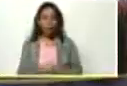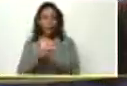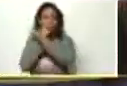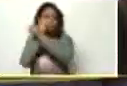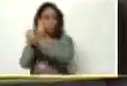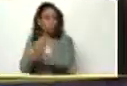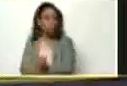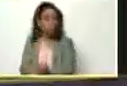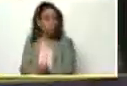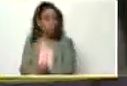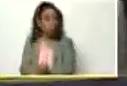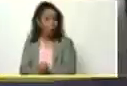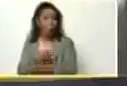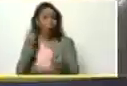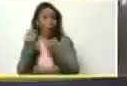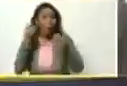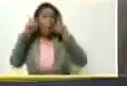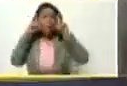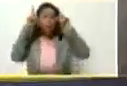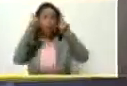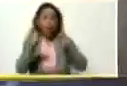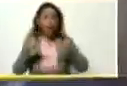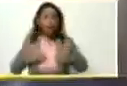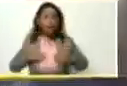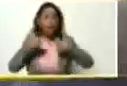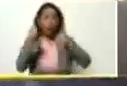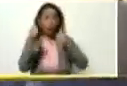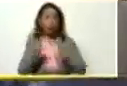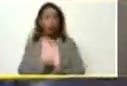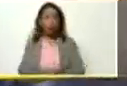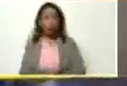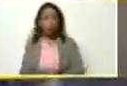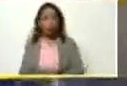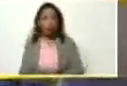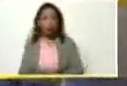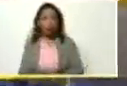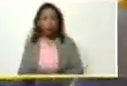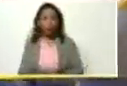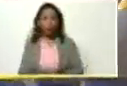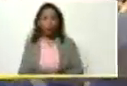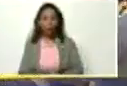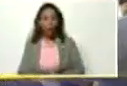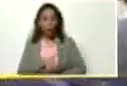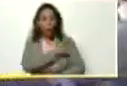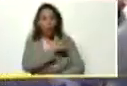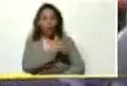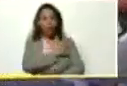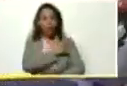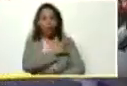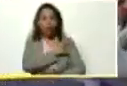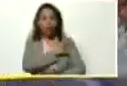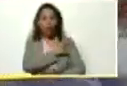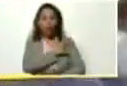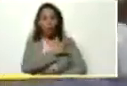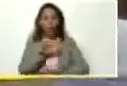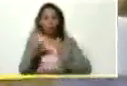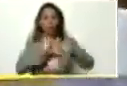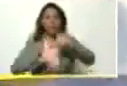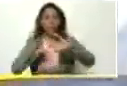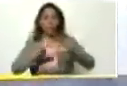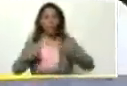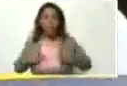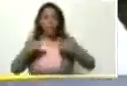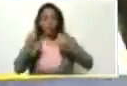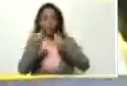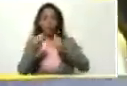graduados como profesionales de la salud en la Universidad de las Ciencias de la